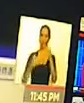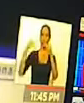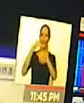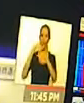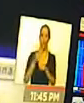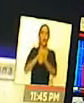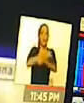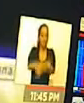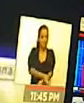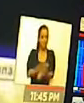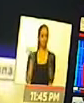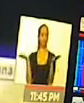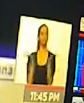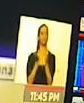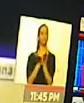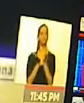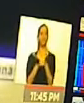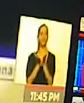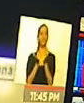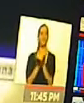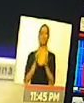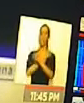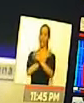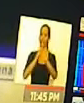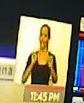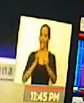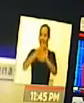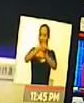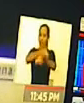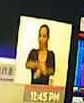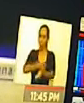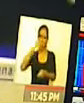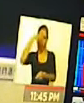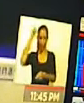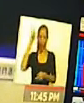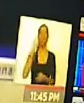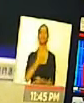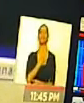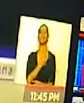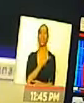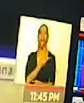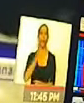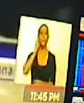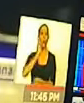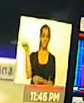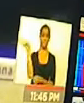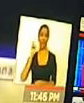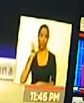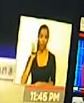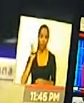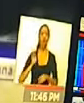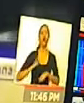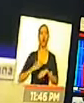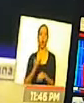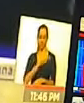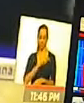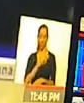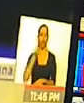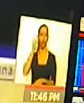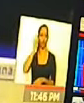sus estudios y finalizar graduados en la Universidad Bolivariana de Venezuela, Misión Sucre.